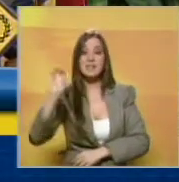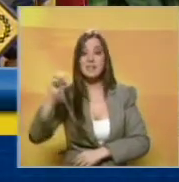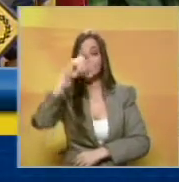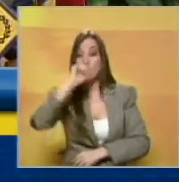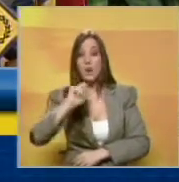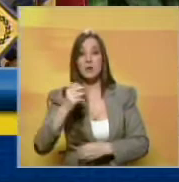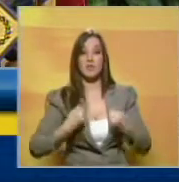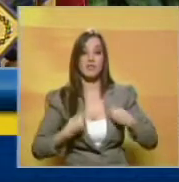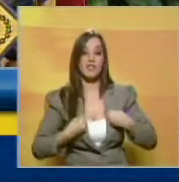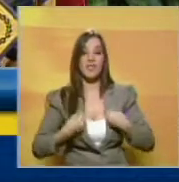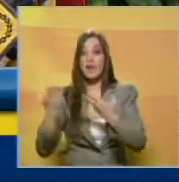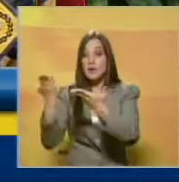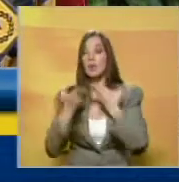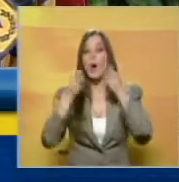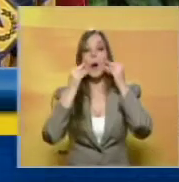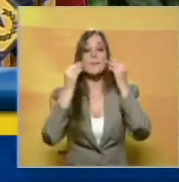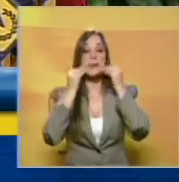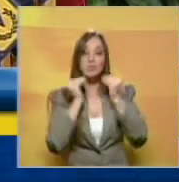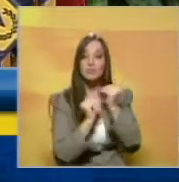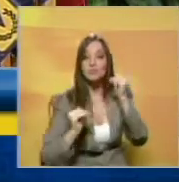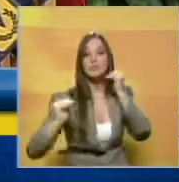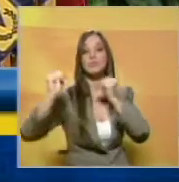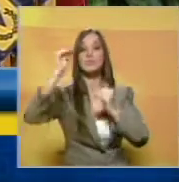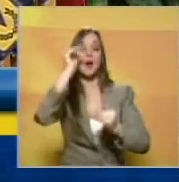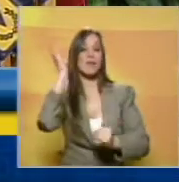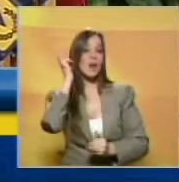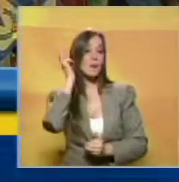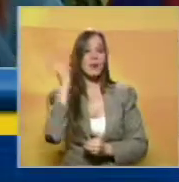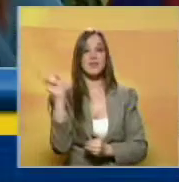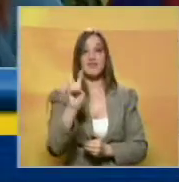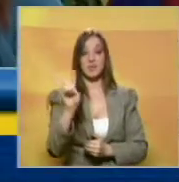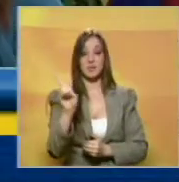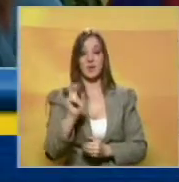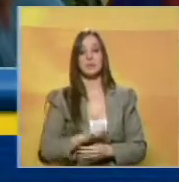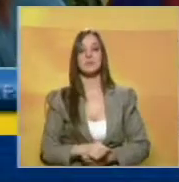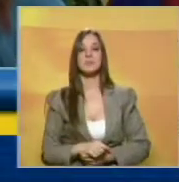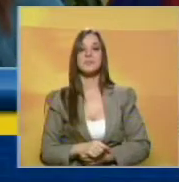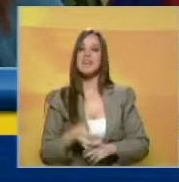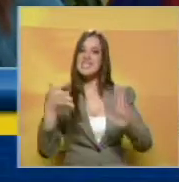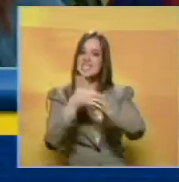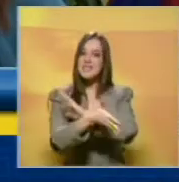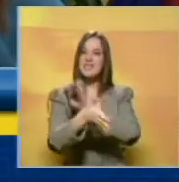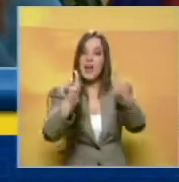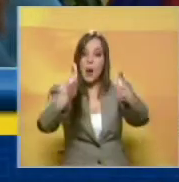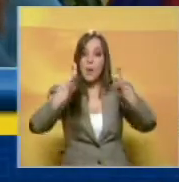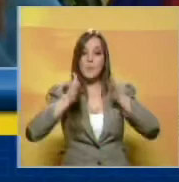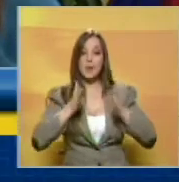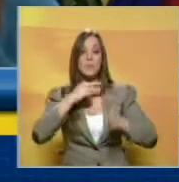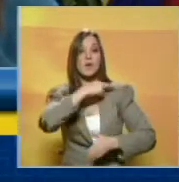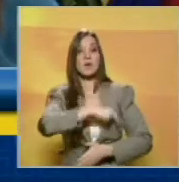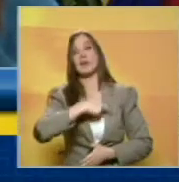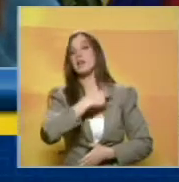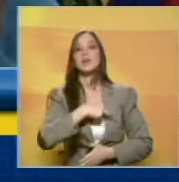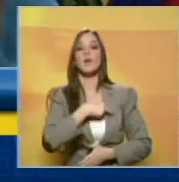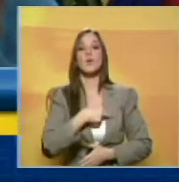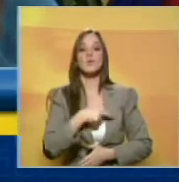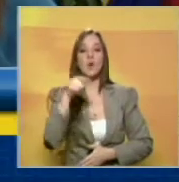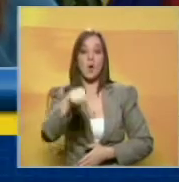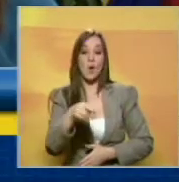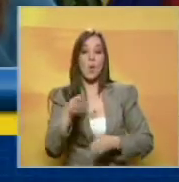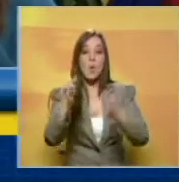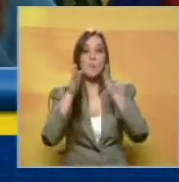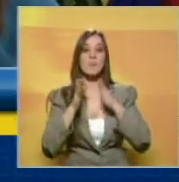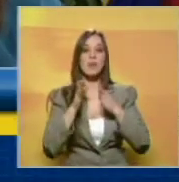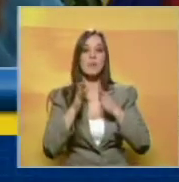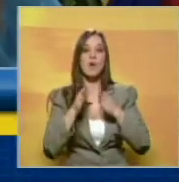han barnizado con su experiencia enalteciendo el valor de la mujer venezolana. Un premio religioso, un premio que se hace por